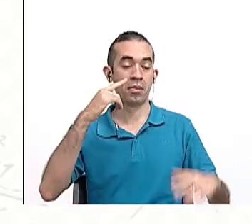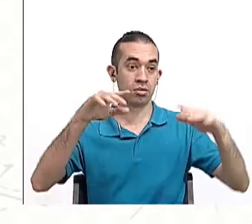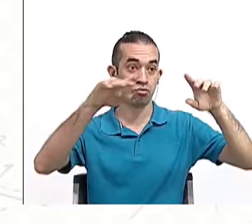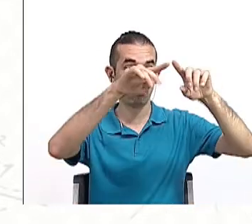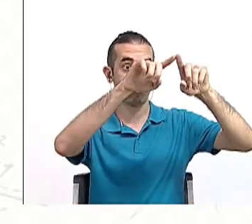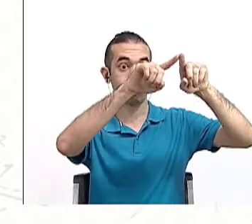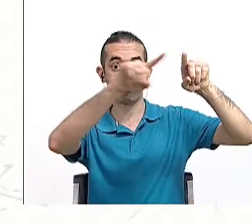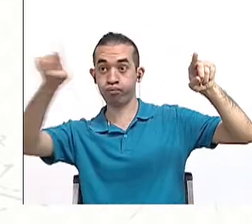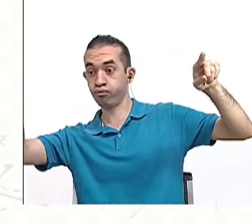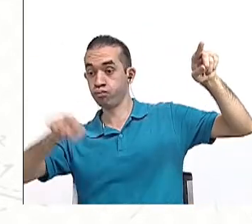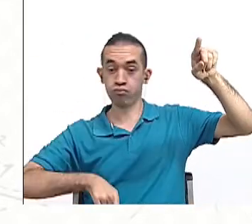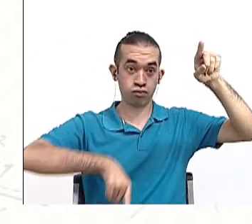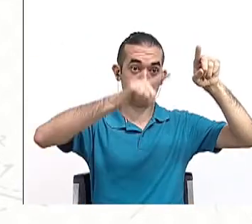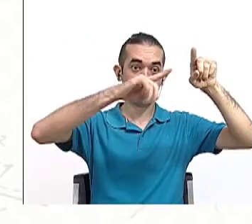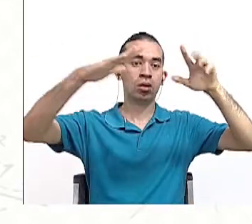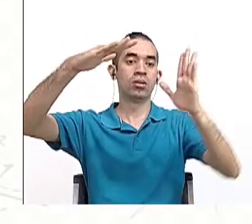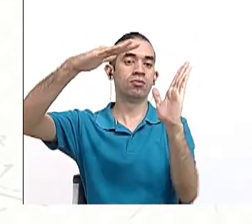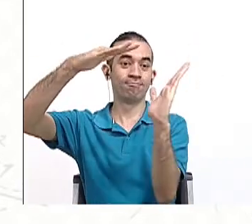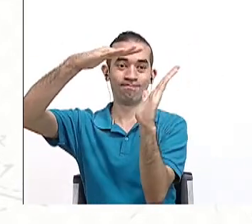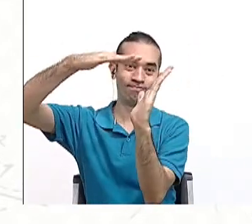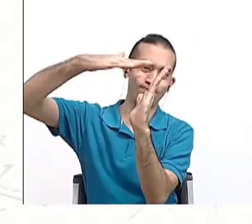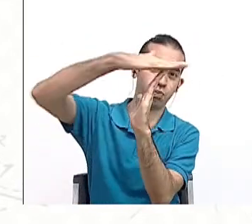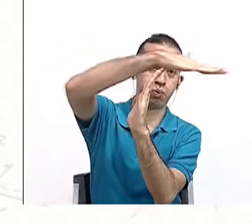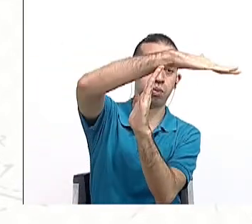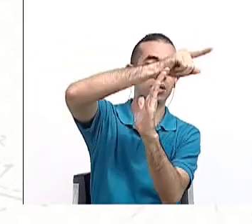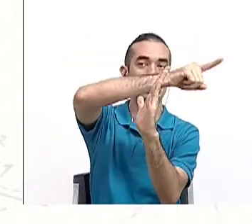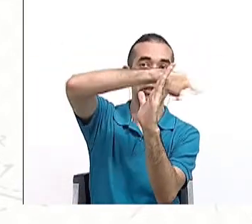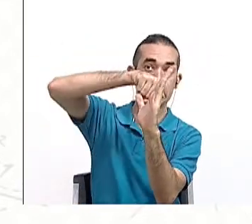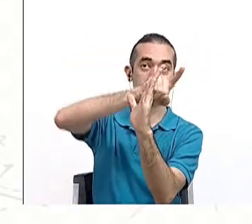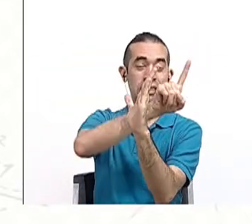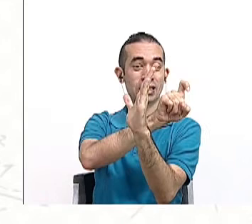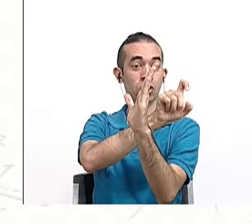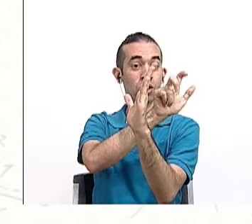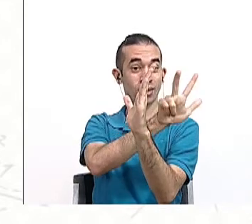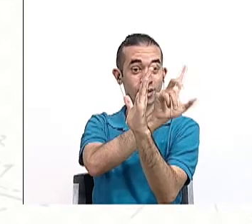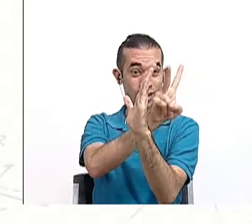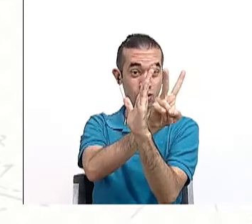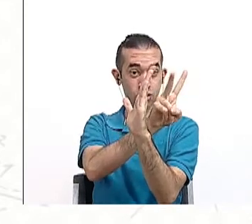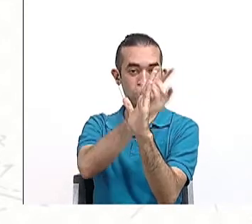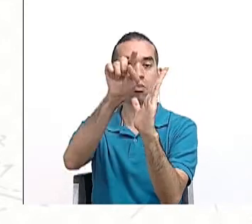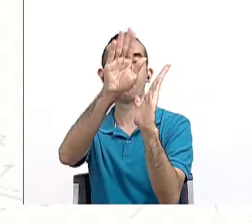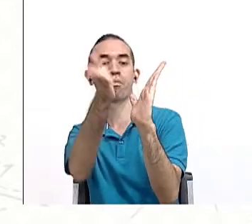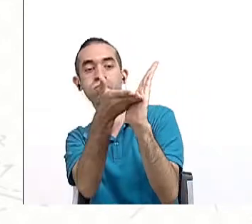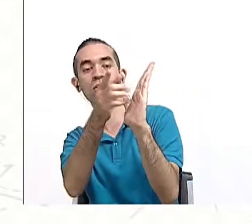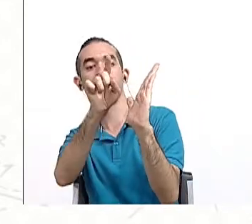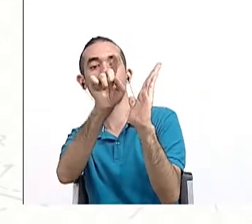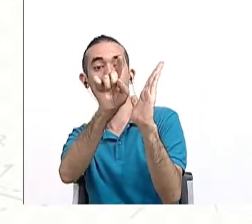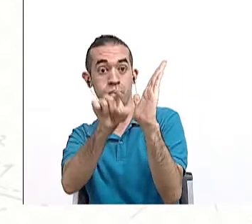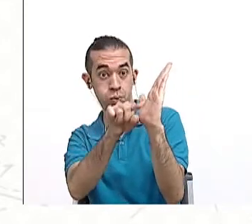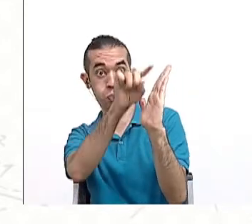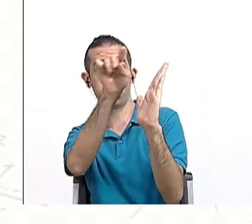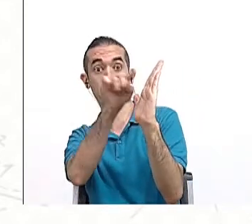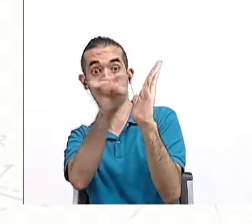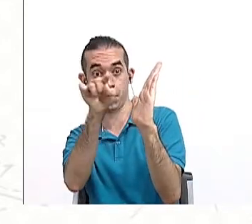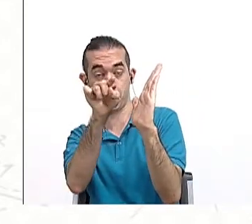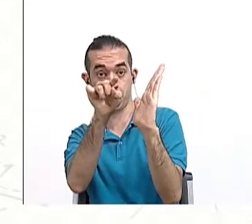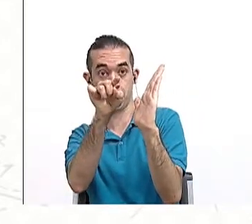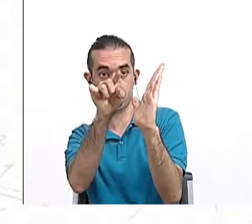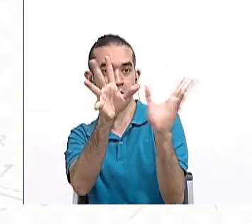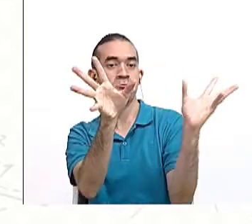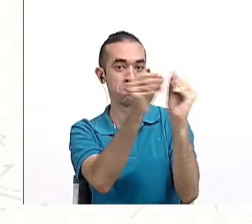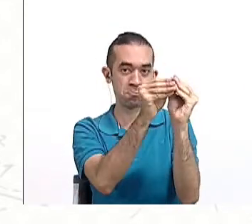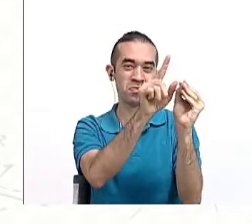y el ángulo cuya media cita son como como bar muy bien suplementarios esto quiere decir que cita más